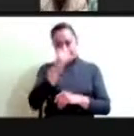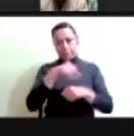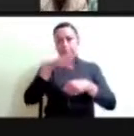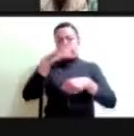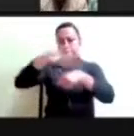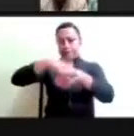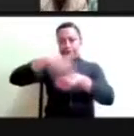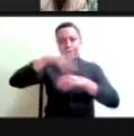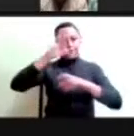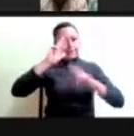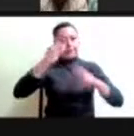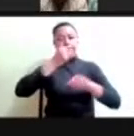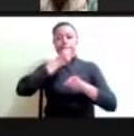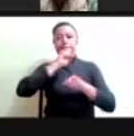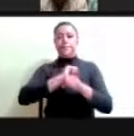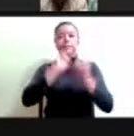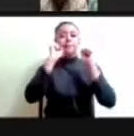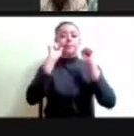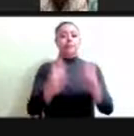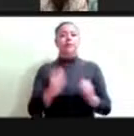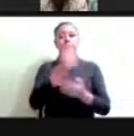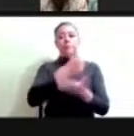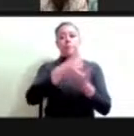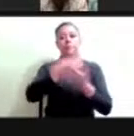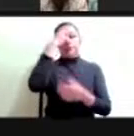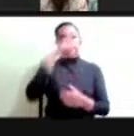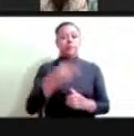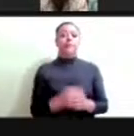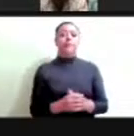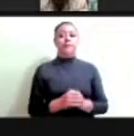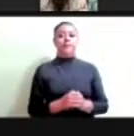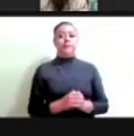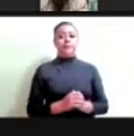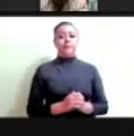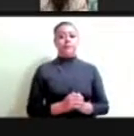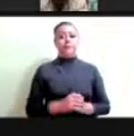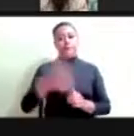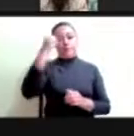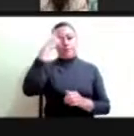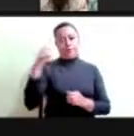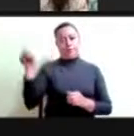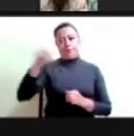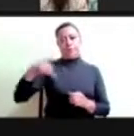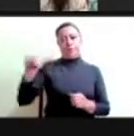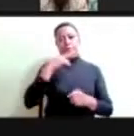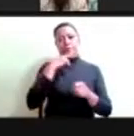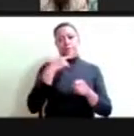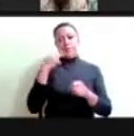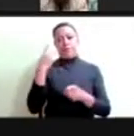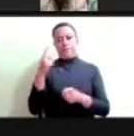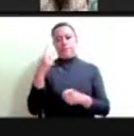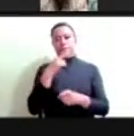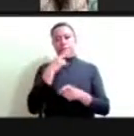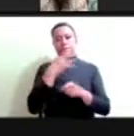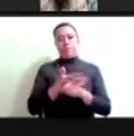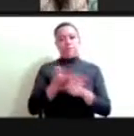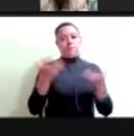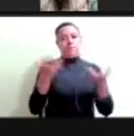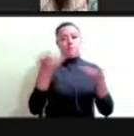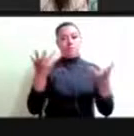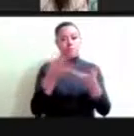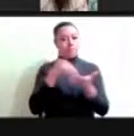la Secretaría de Seguridad Ciudadana de la Ciudad de México a que en el ámbito de sus atribuciones realice de manera